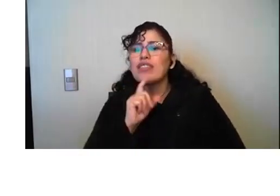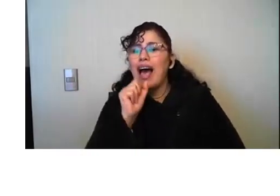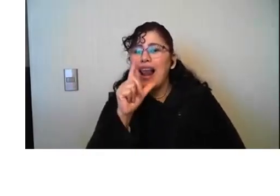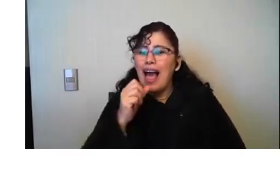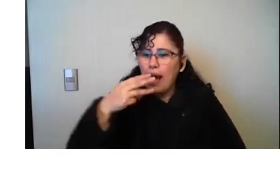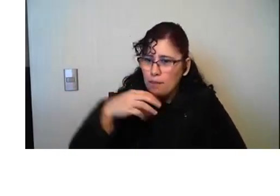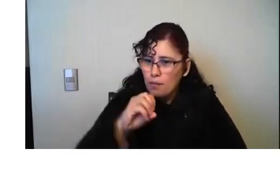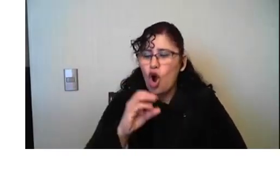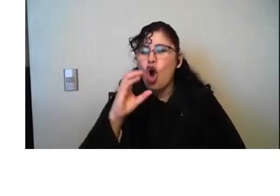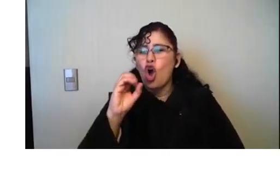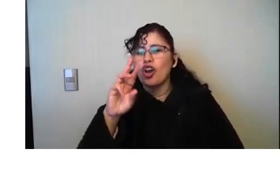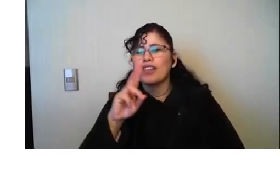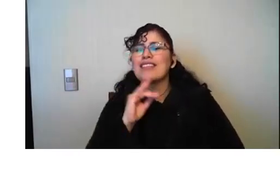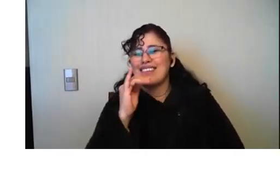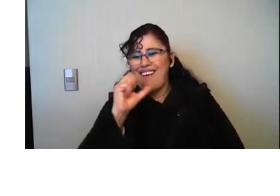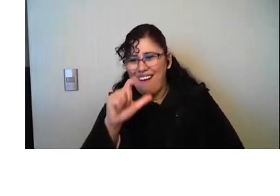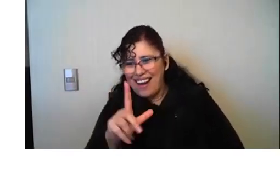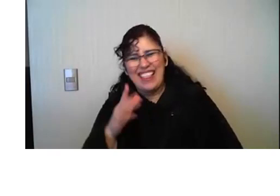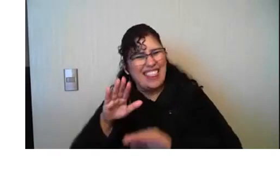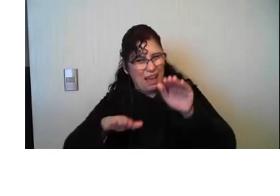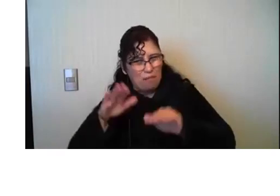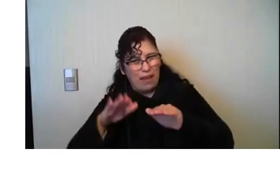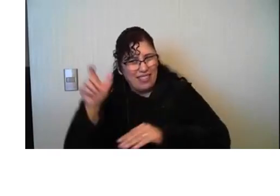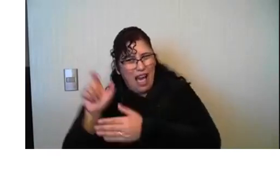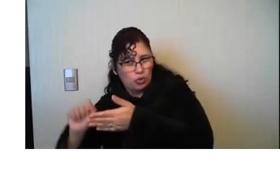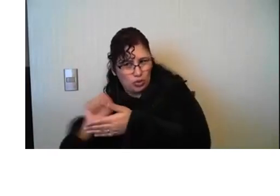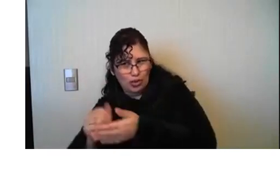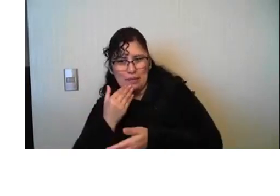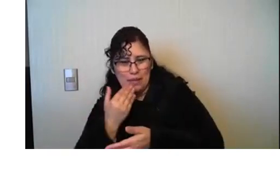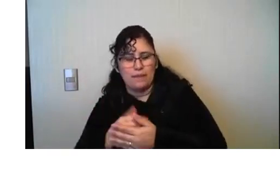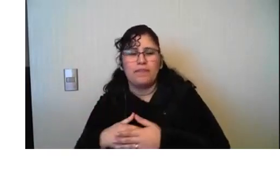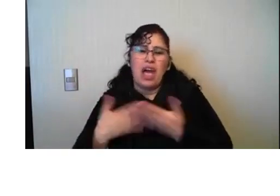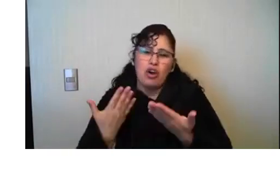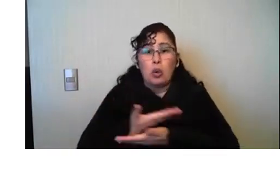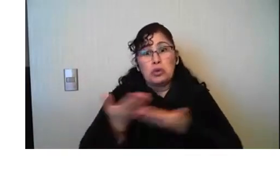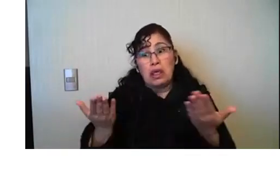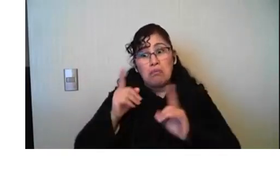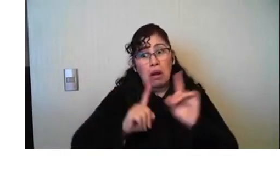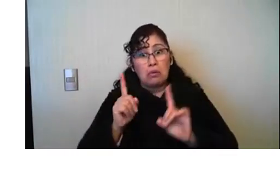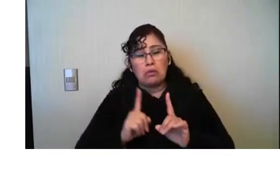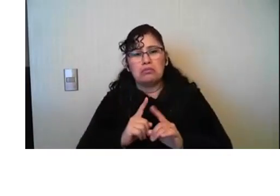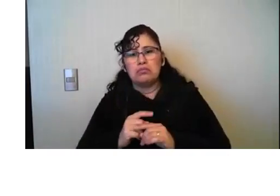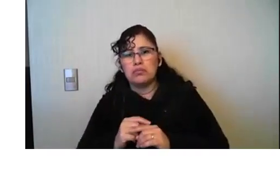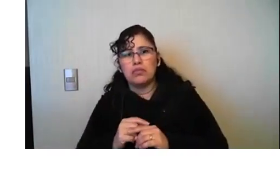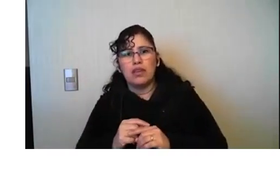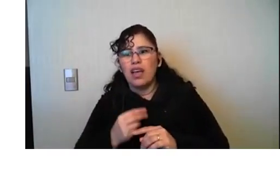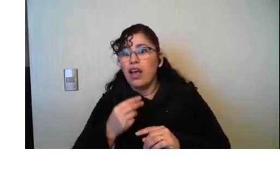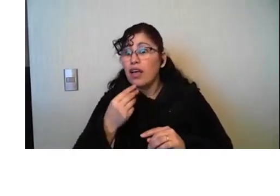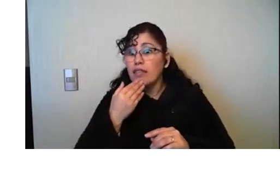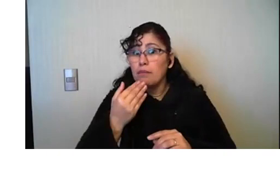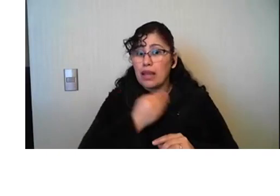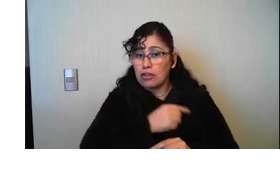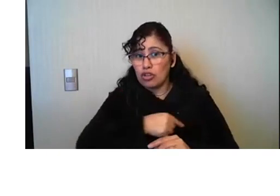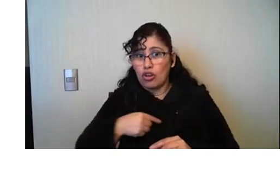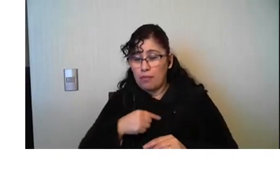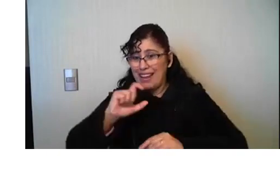Luego, cuando nosotros veamos núcleos de la base, que ustedes en algunos autores, la mayoría lo van a encontrar como ganglios de la base. Y